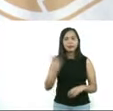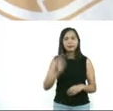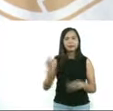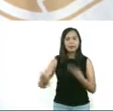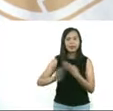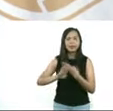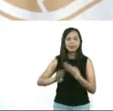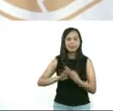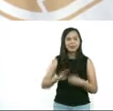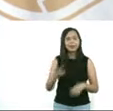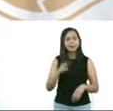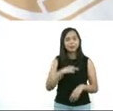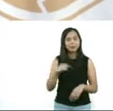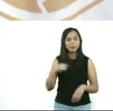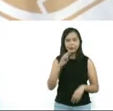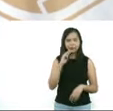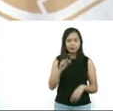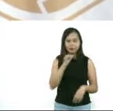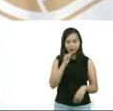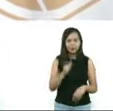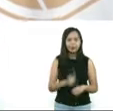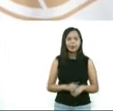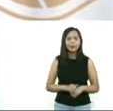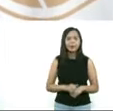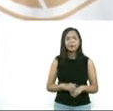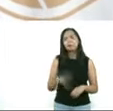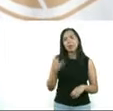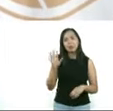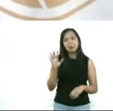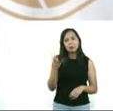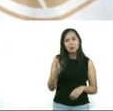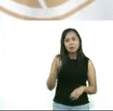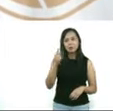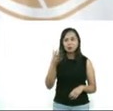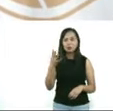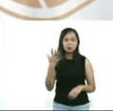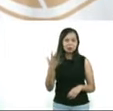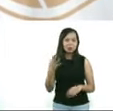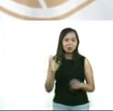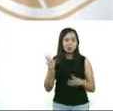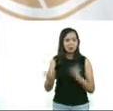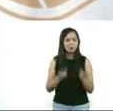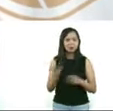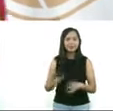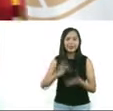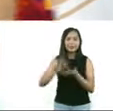son bots. Sí, 2, 3, 4, 5 preguntas. Gracias a todos.